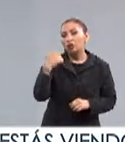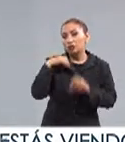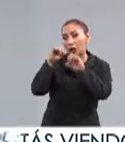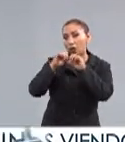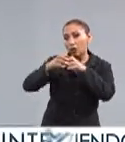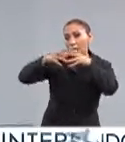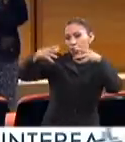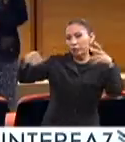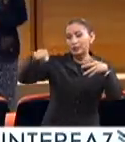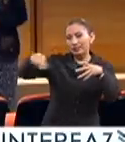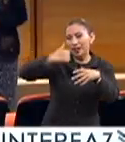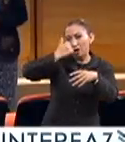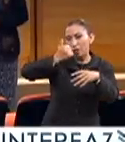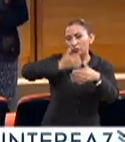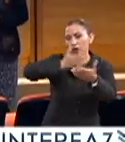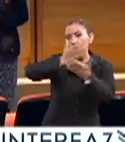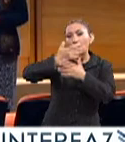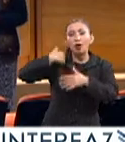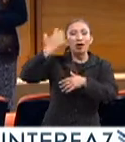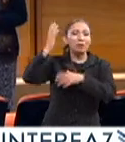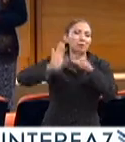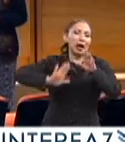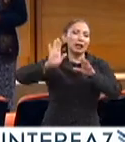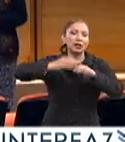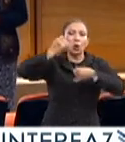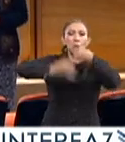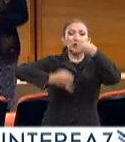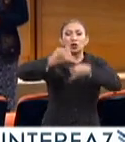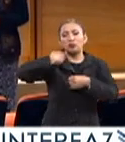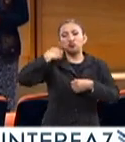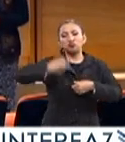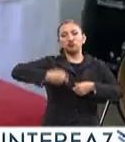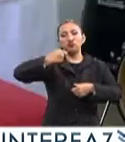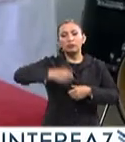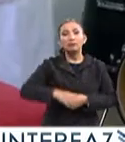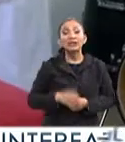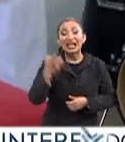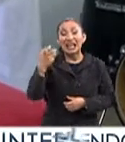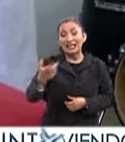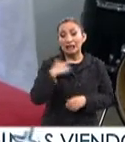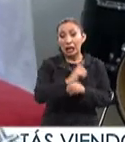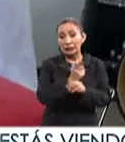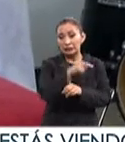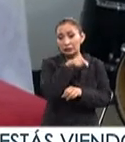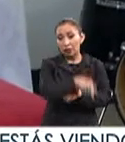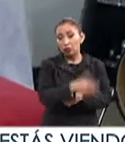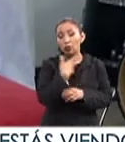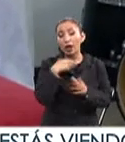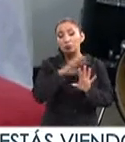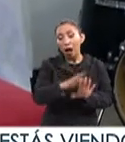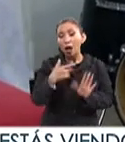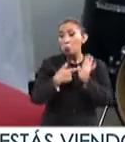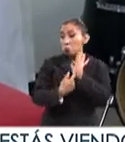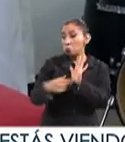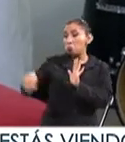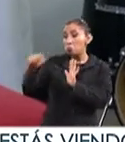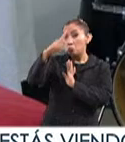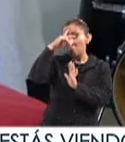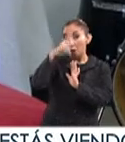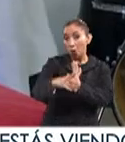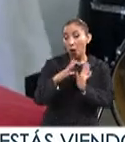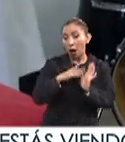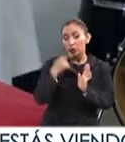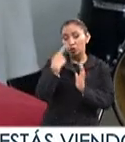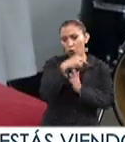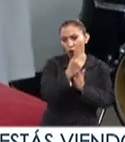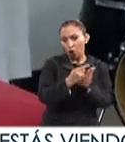aula magna en la que los estudiantes recrean audiencias y juicios orales. Esta es una licenciatura que está siendo referente nacional.